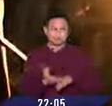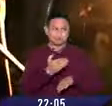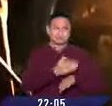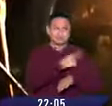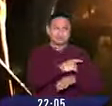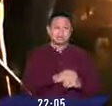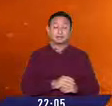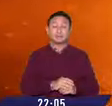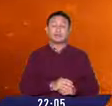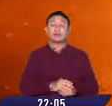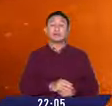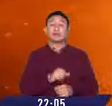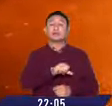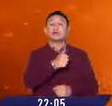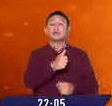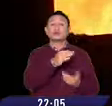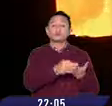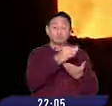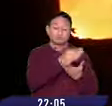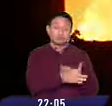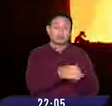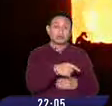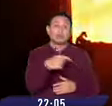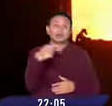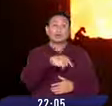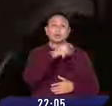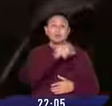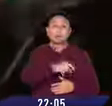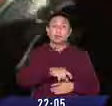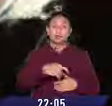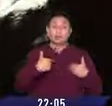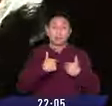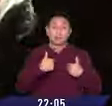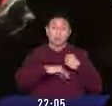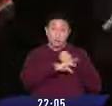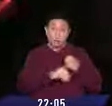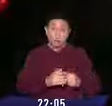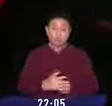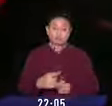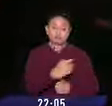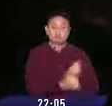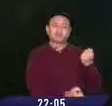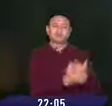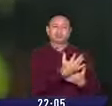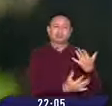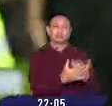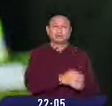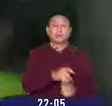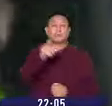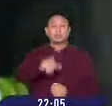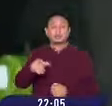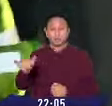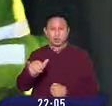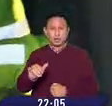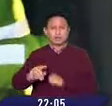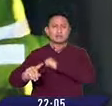en San Miguel de Bolívar, quemaron un vehículo que llevaba reses robadas y cuyos responsables también fueron